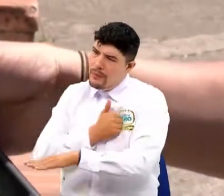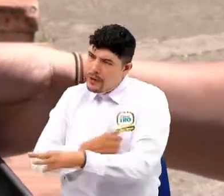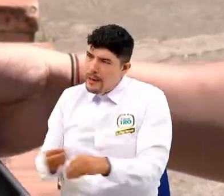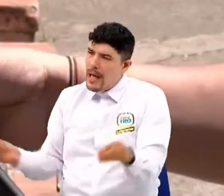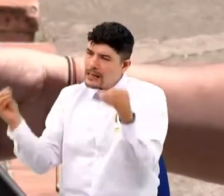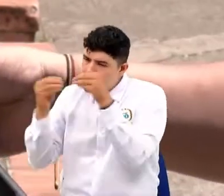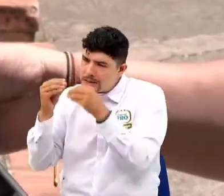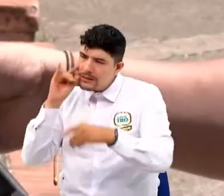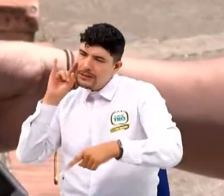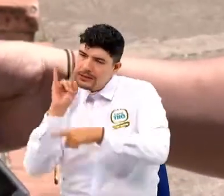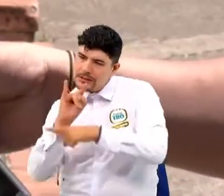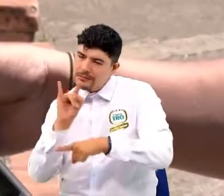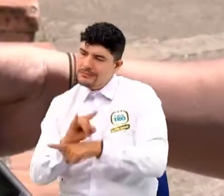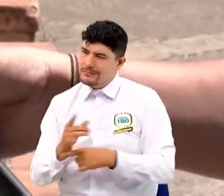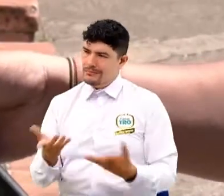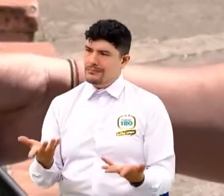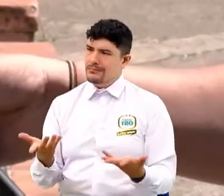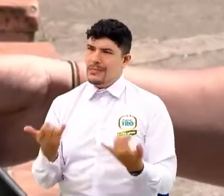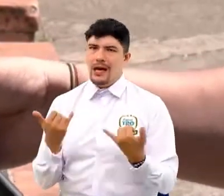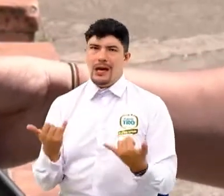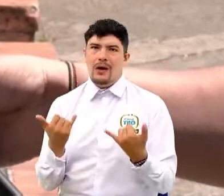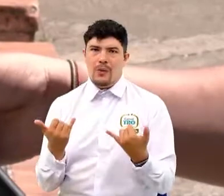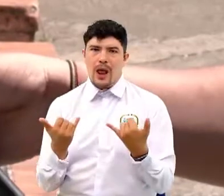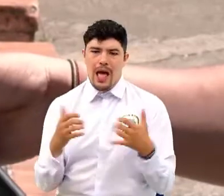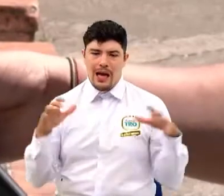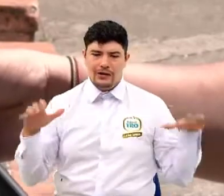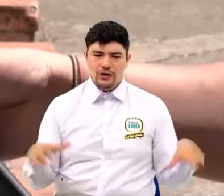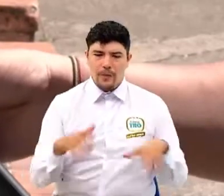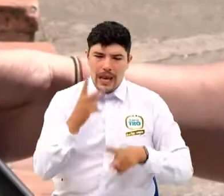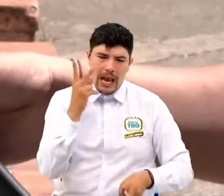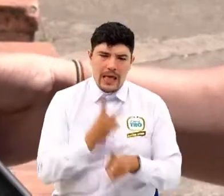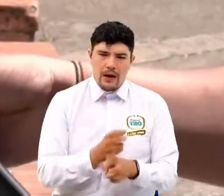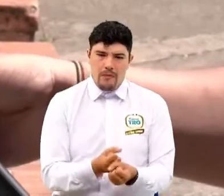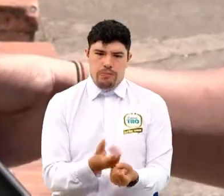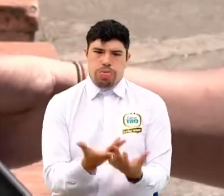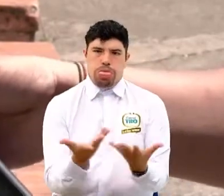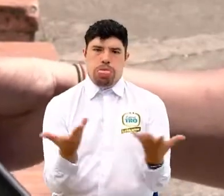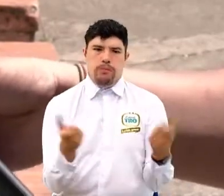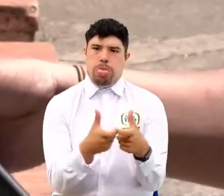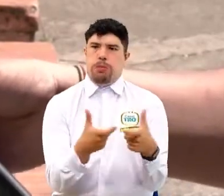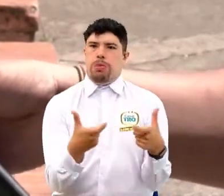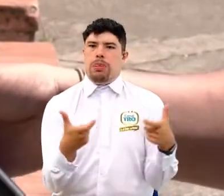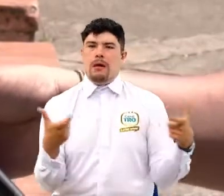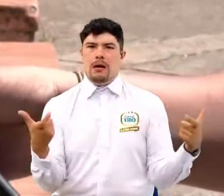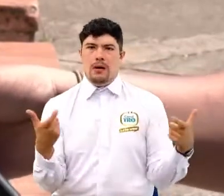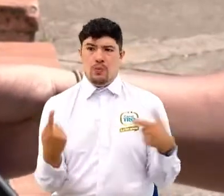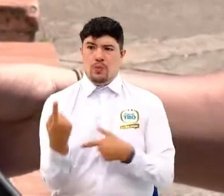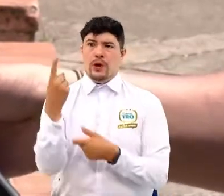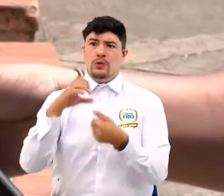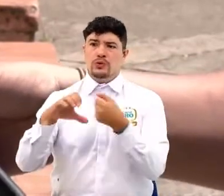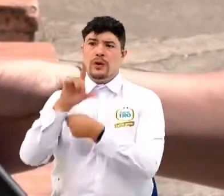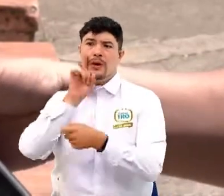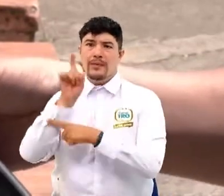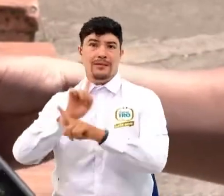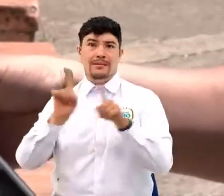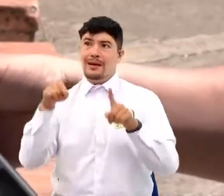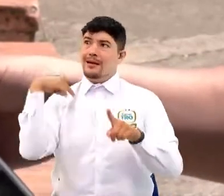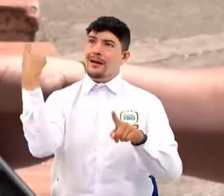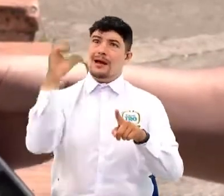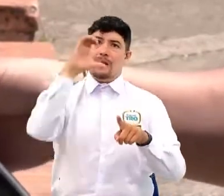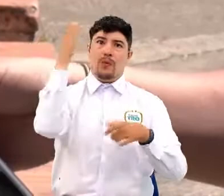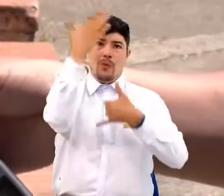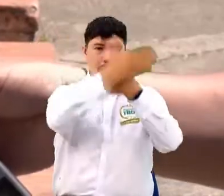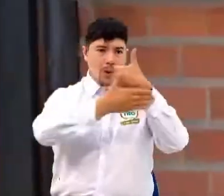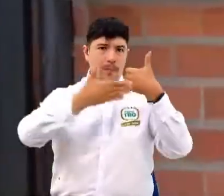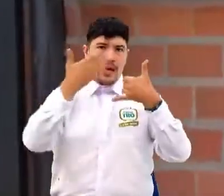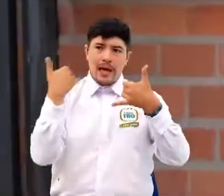control, se está saliendo de control la ciudad, no solo la ciudad, también el país, y ya no nos encontramos seguros en